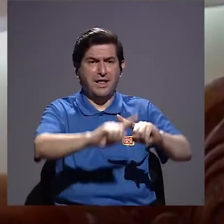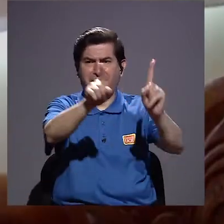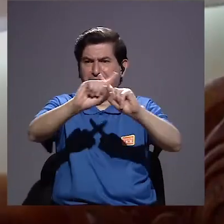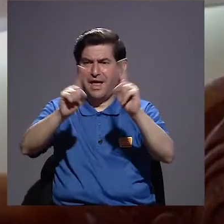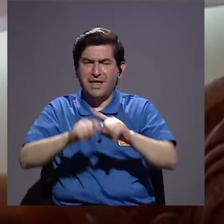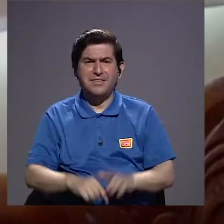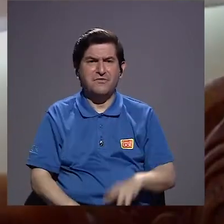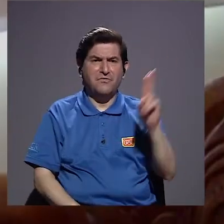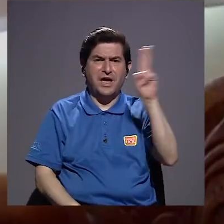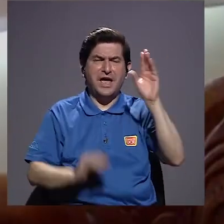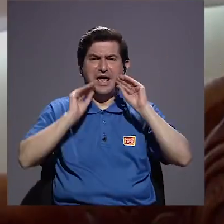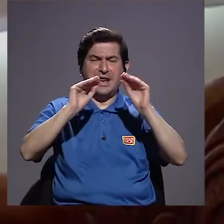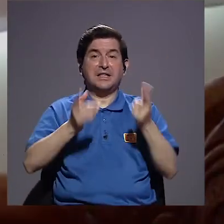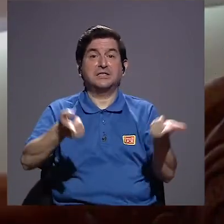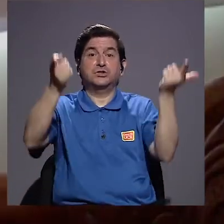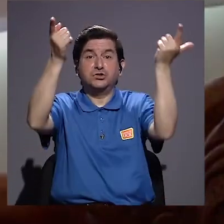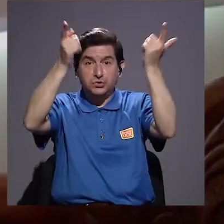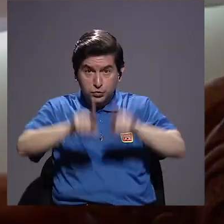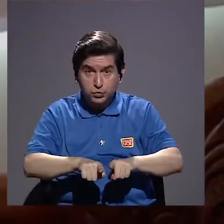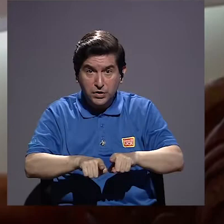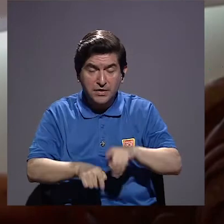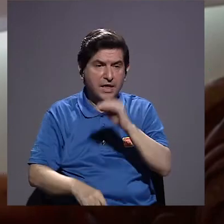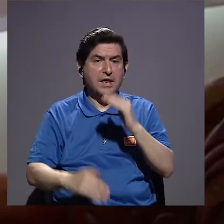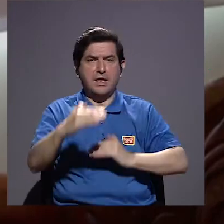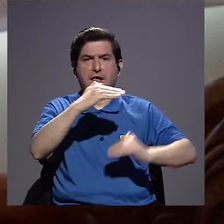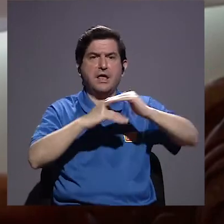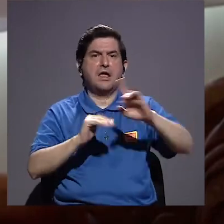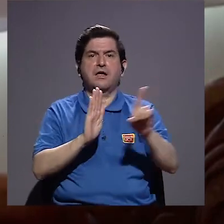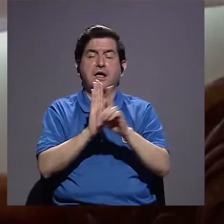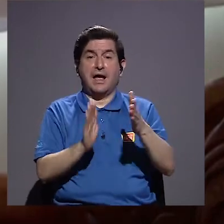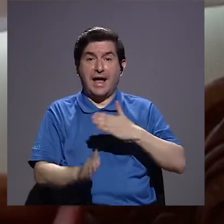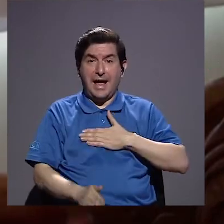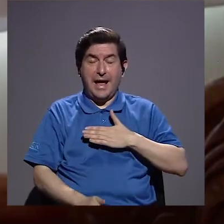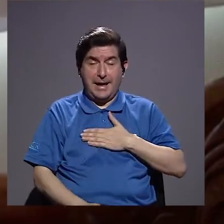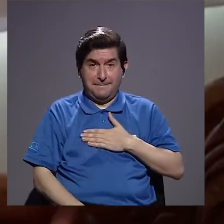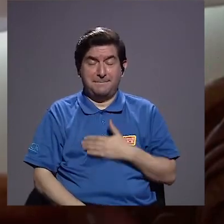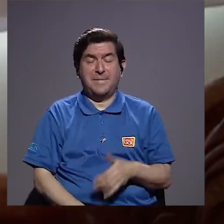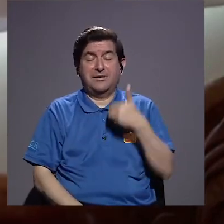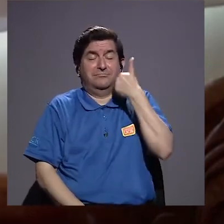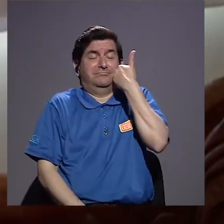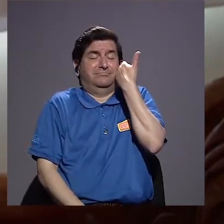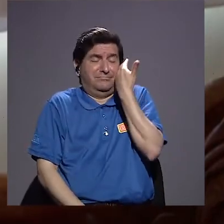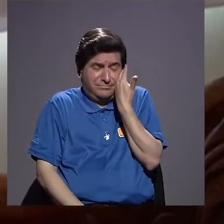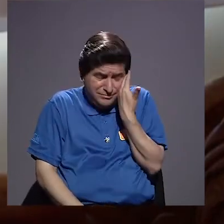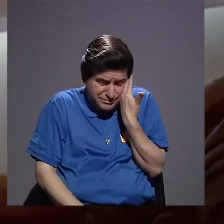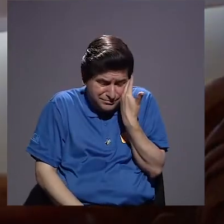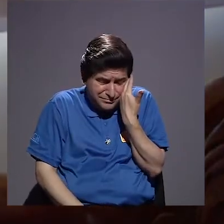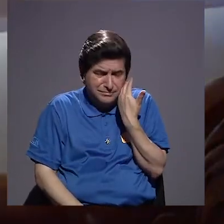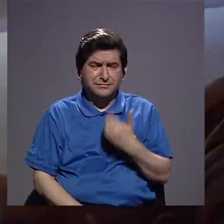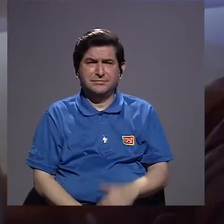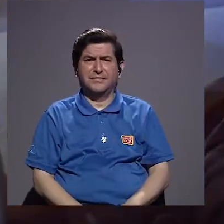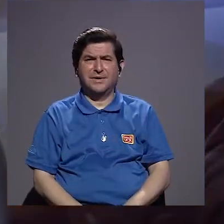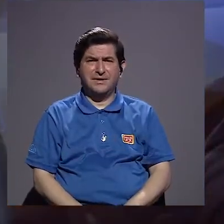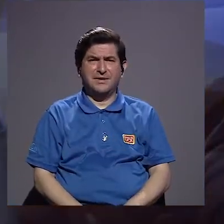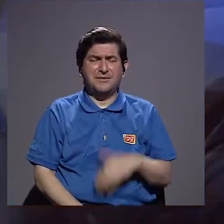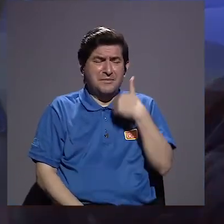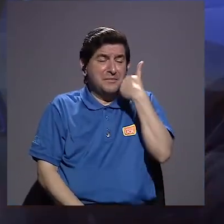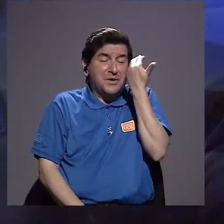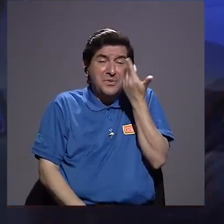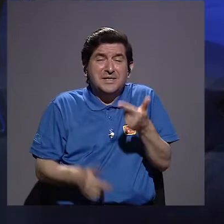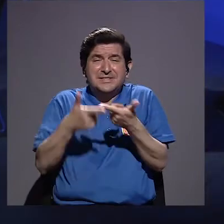las diferentes unidades académicas y en la Facultad de Derecho, a mí me da vergüenza. Me da vergüenza